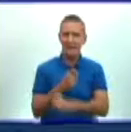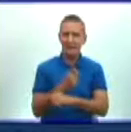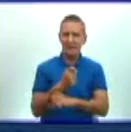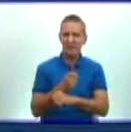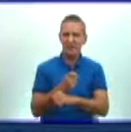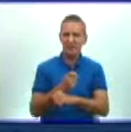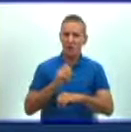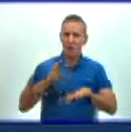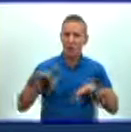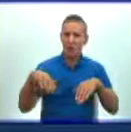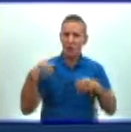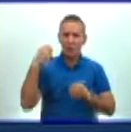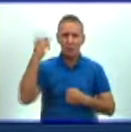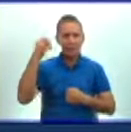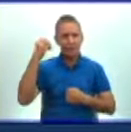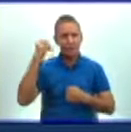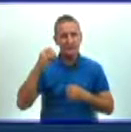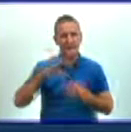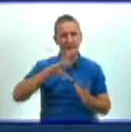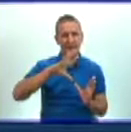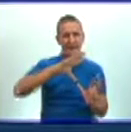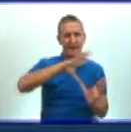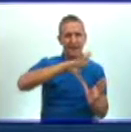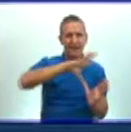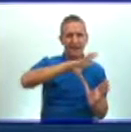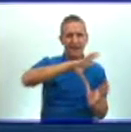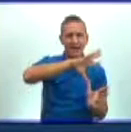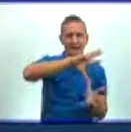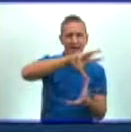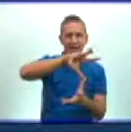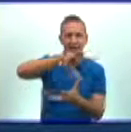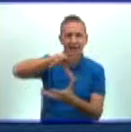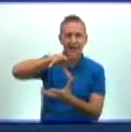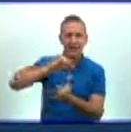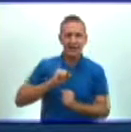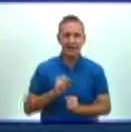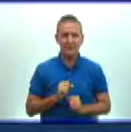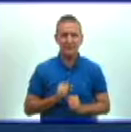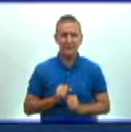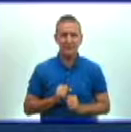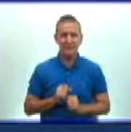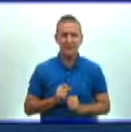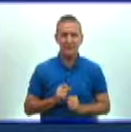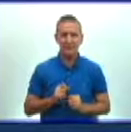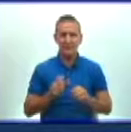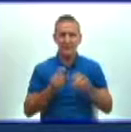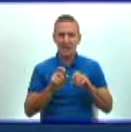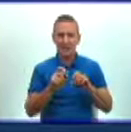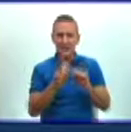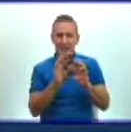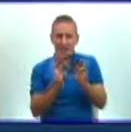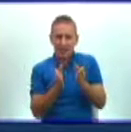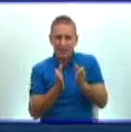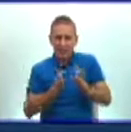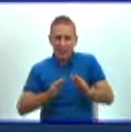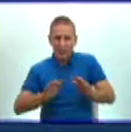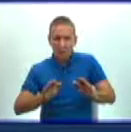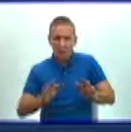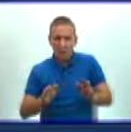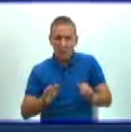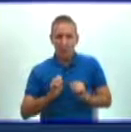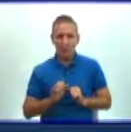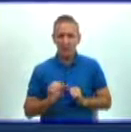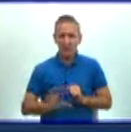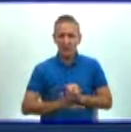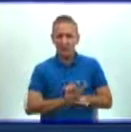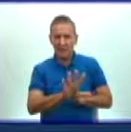universo. Moldea imágenes y rompe esquemas acompañados de misterios. Original